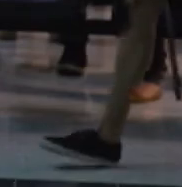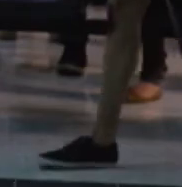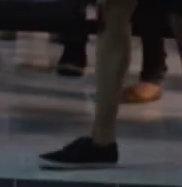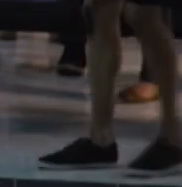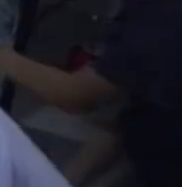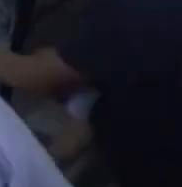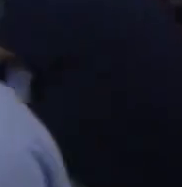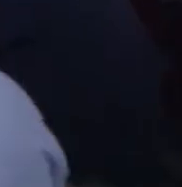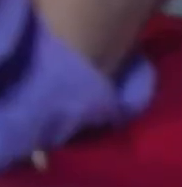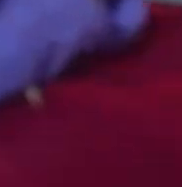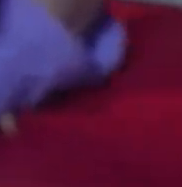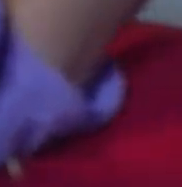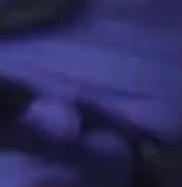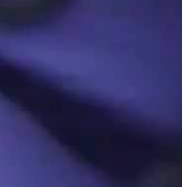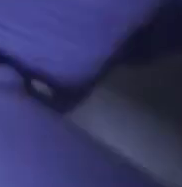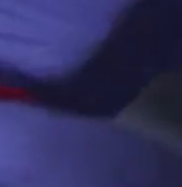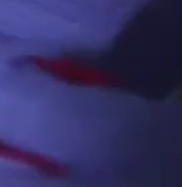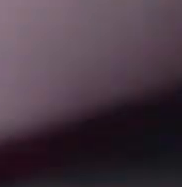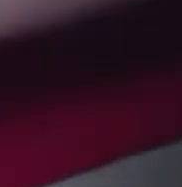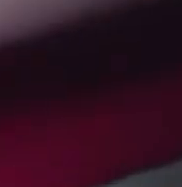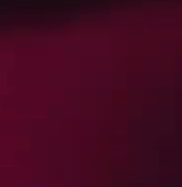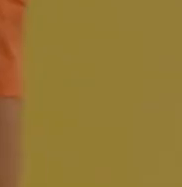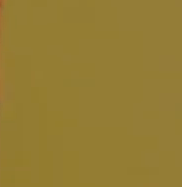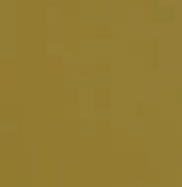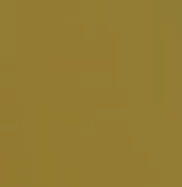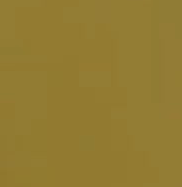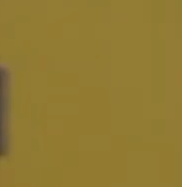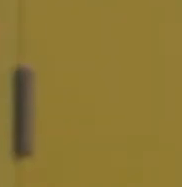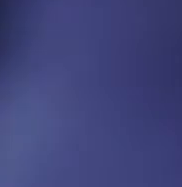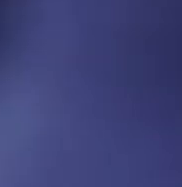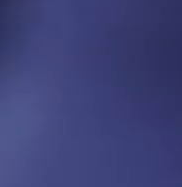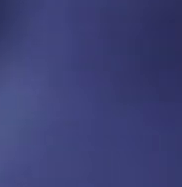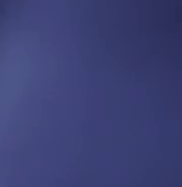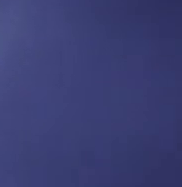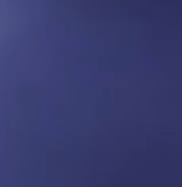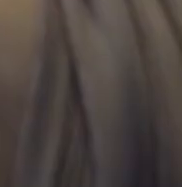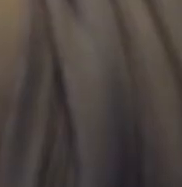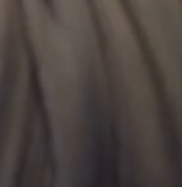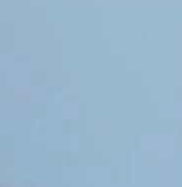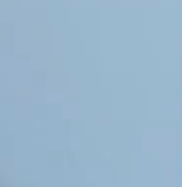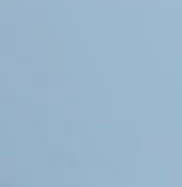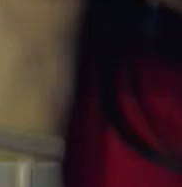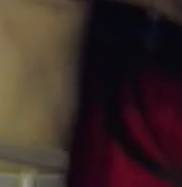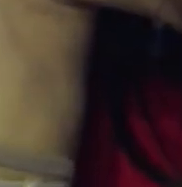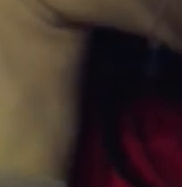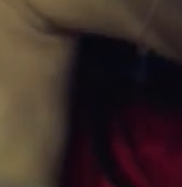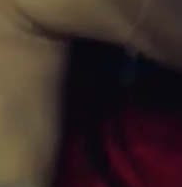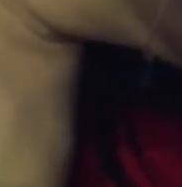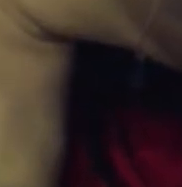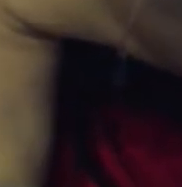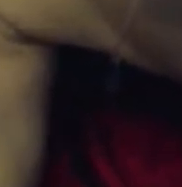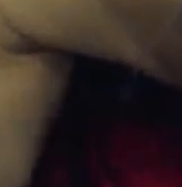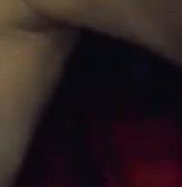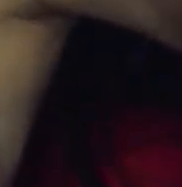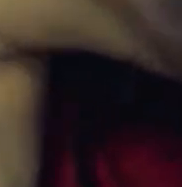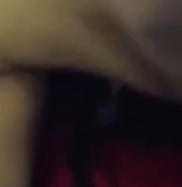aquí y nada. Viene en paro. Andrés, procedemos en el área. Chequea pulso, analiza el ritmo. 1, 2, 3.